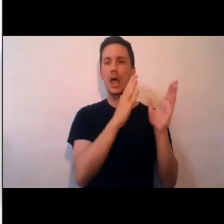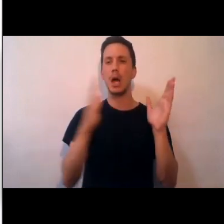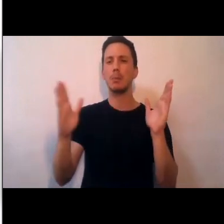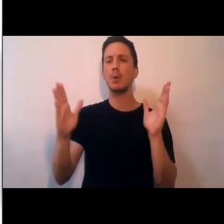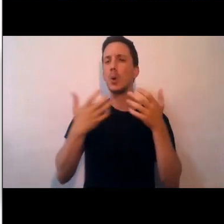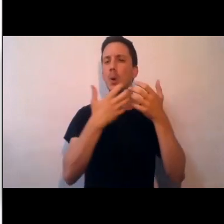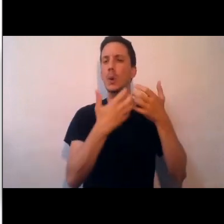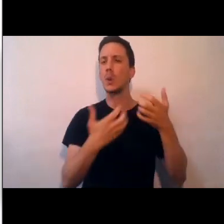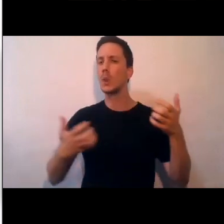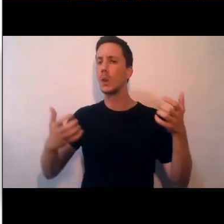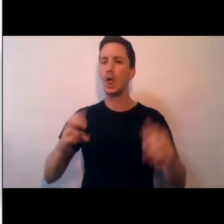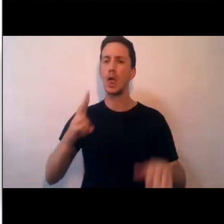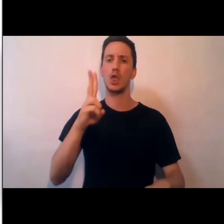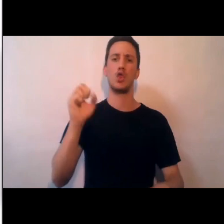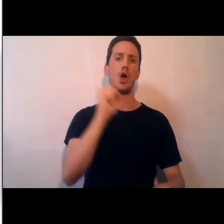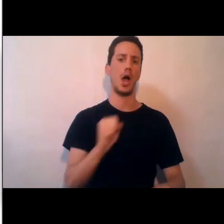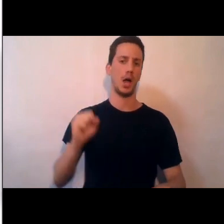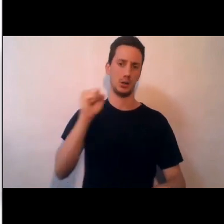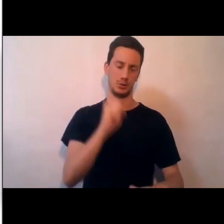años.